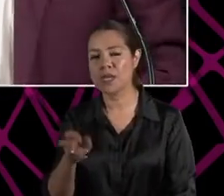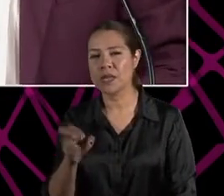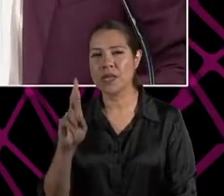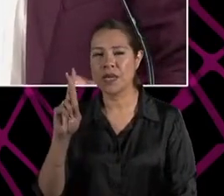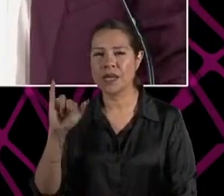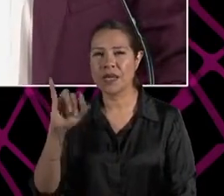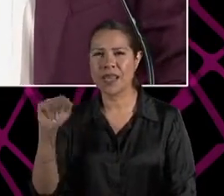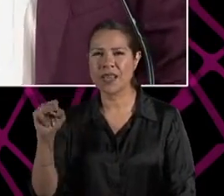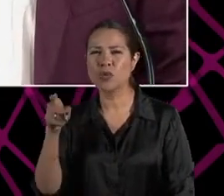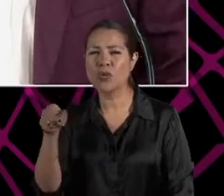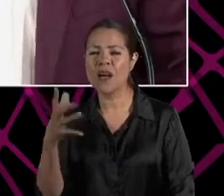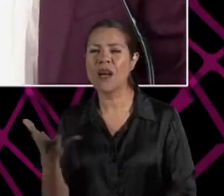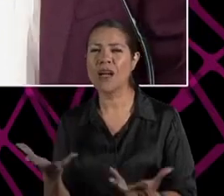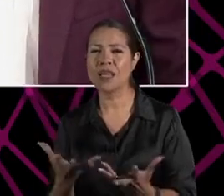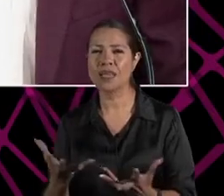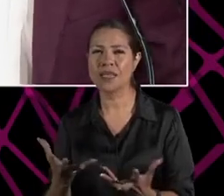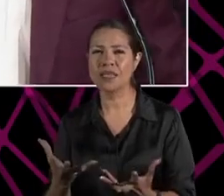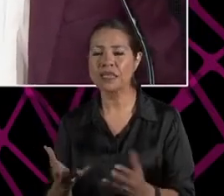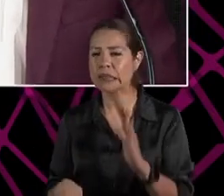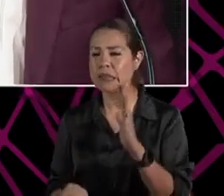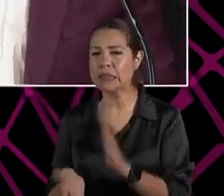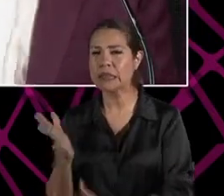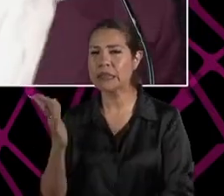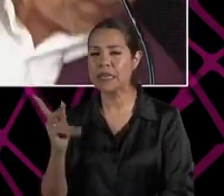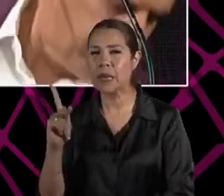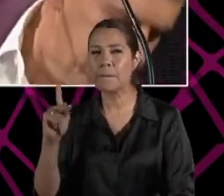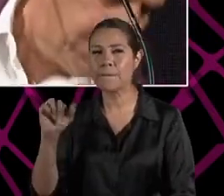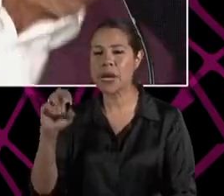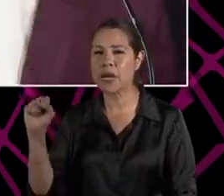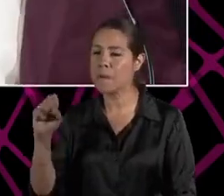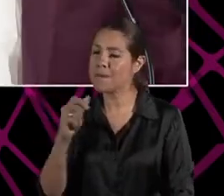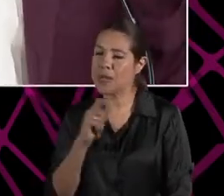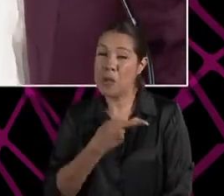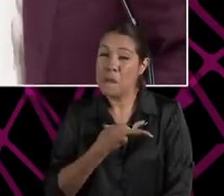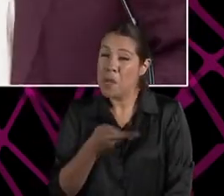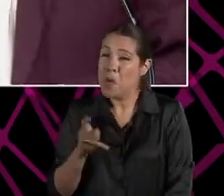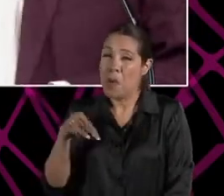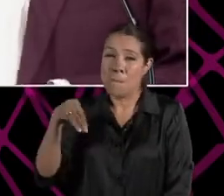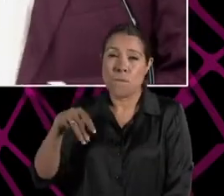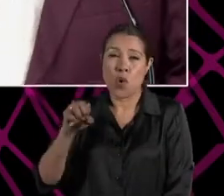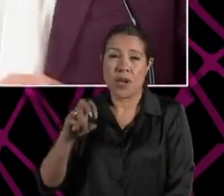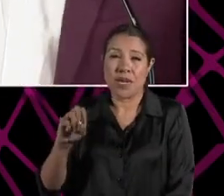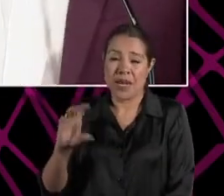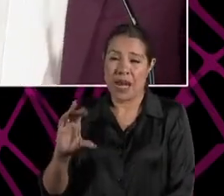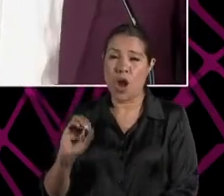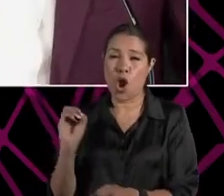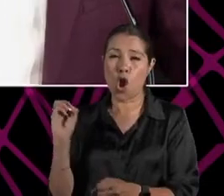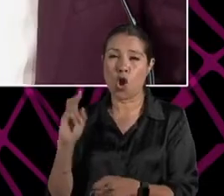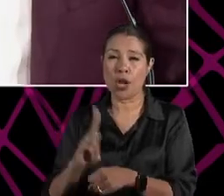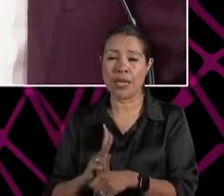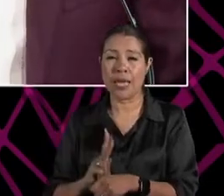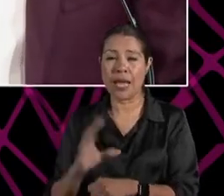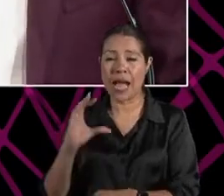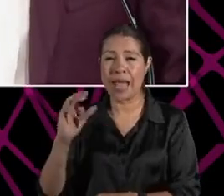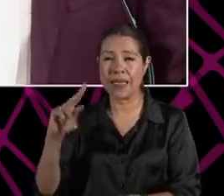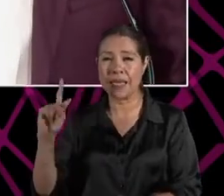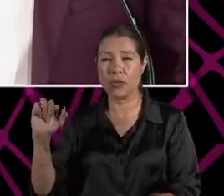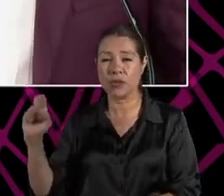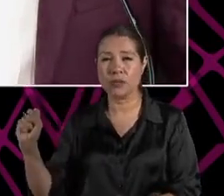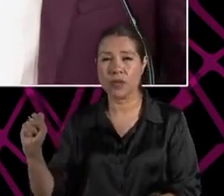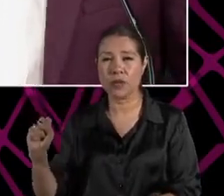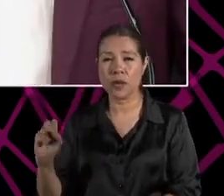Ricardo, lo mejor que has hecho es irte del PAN, pobre de Morena. Coordinador de la campaña de Calderón en